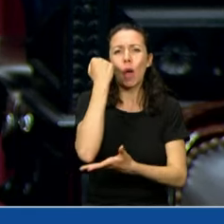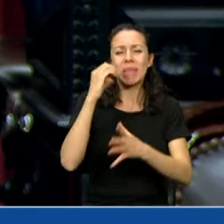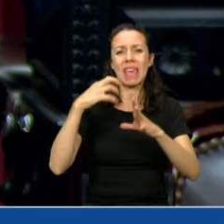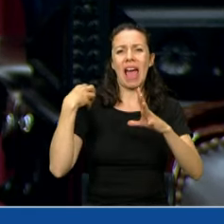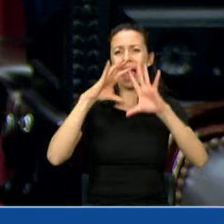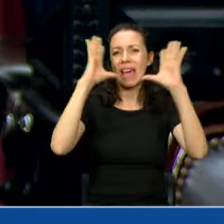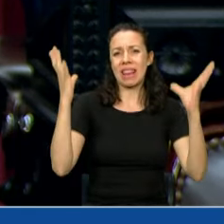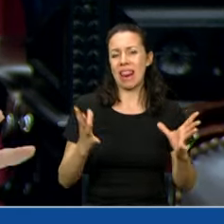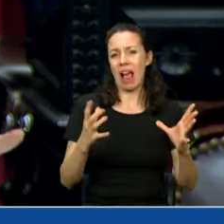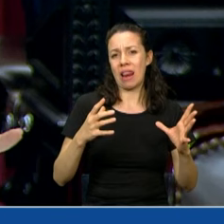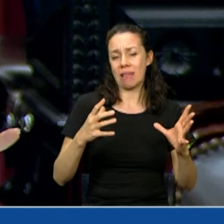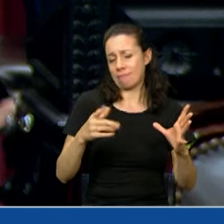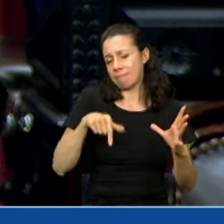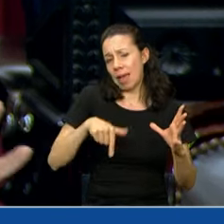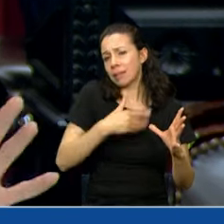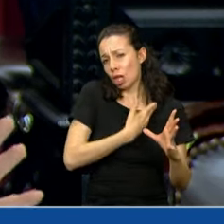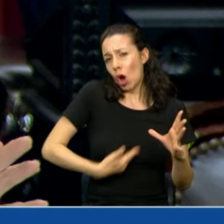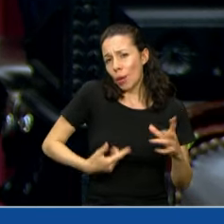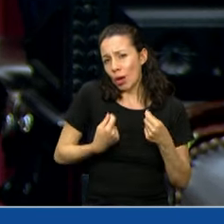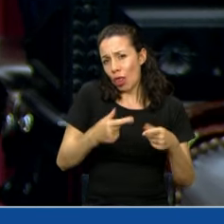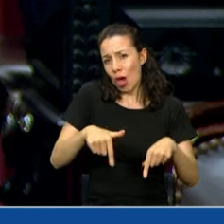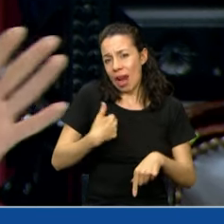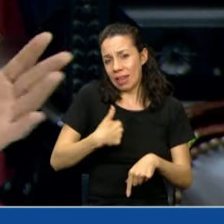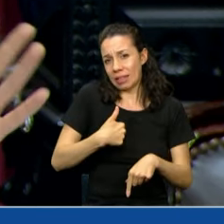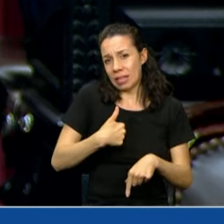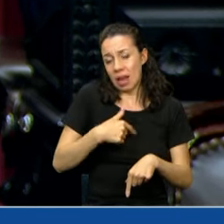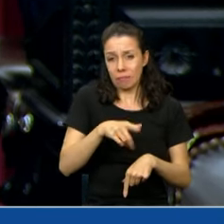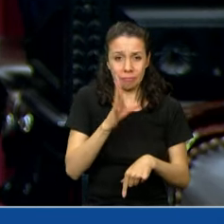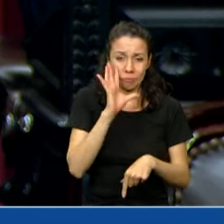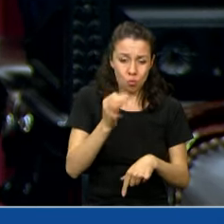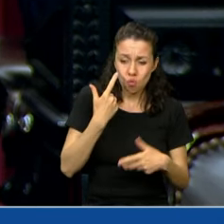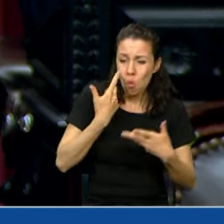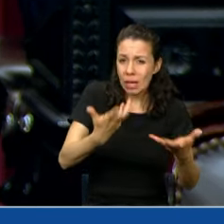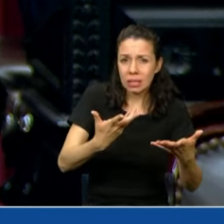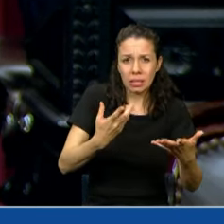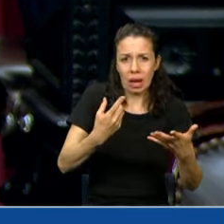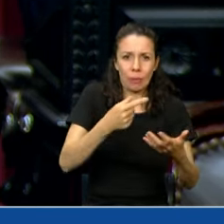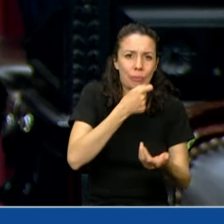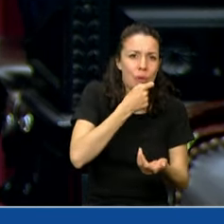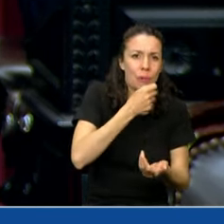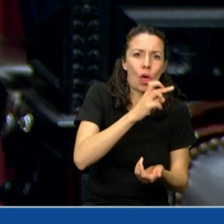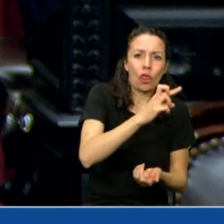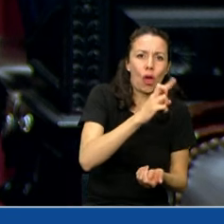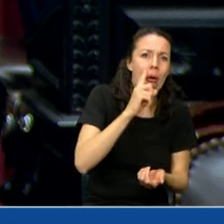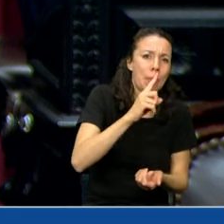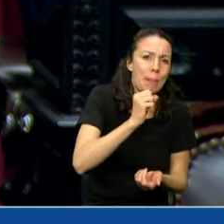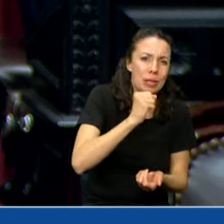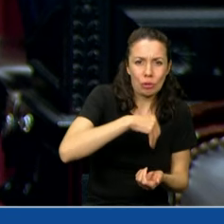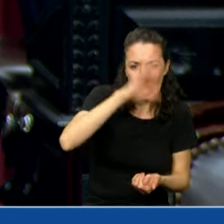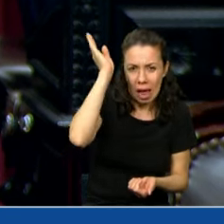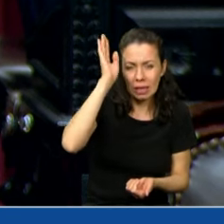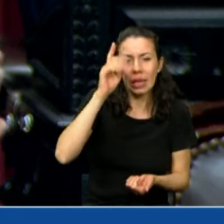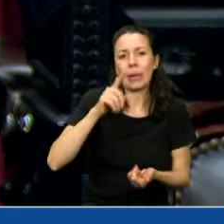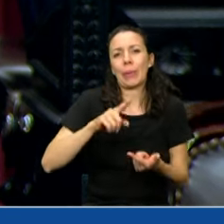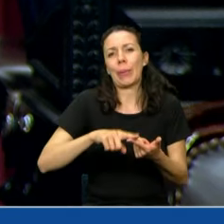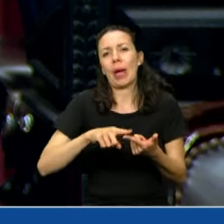argentinos pone sobre la mesa las grandes distorsiones que sufrimos hasta hoy algunas se dijeron digo el dólar trepó más de los 1000 pesos